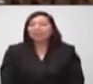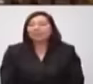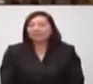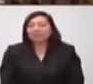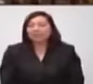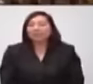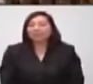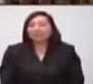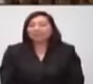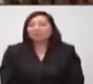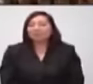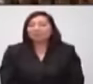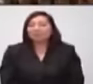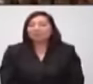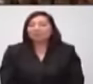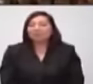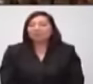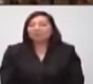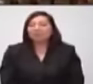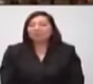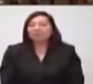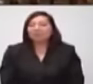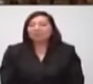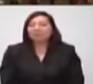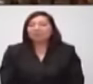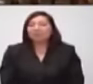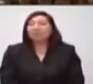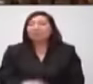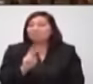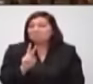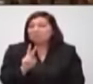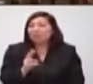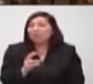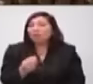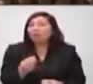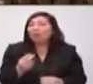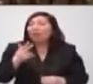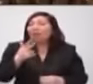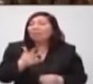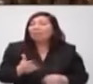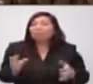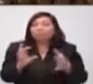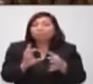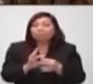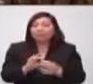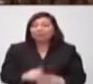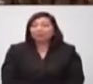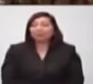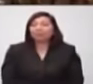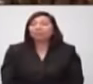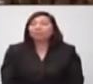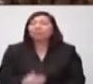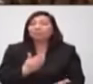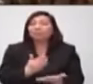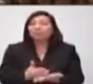A Jirón Ica, también a la iglesia. Y miren cómo se articula con el tren. Acá tenemos la